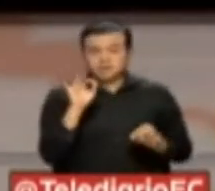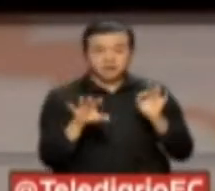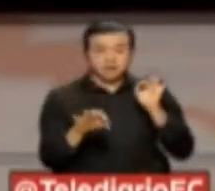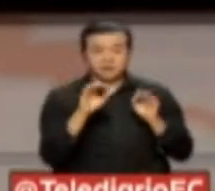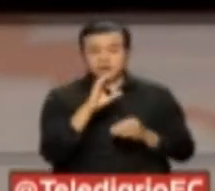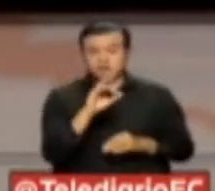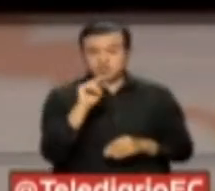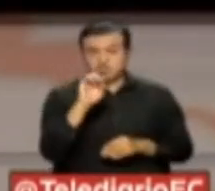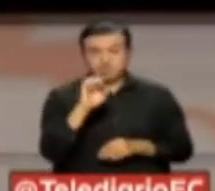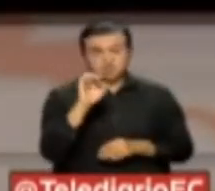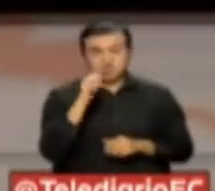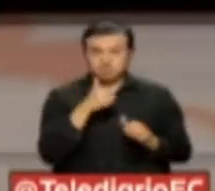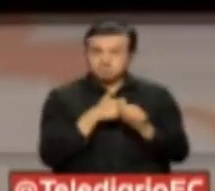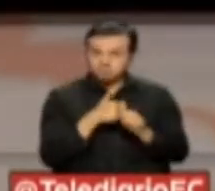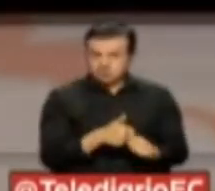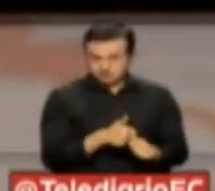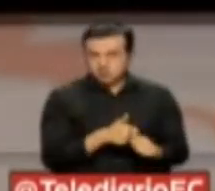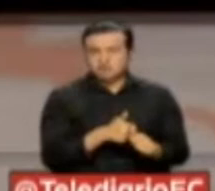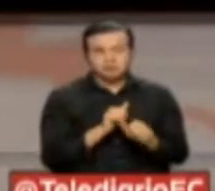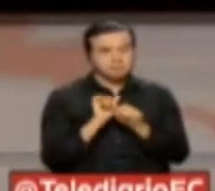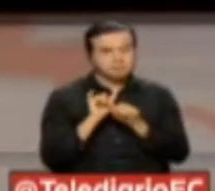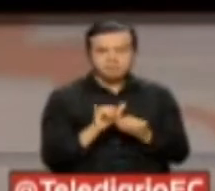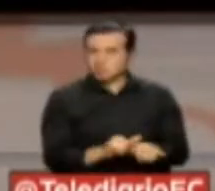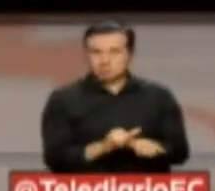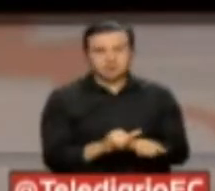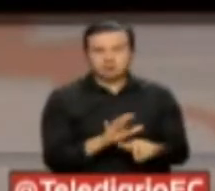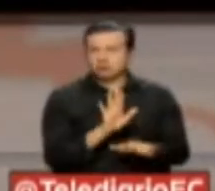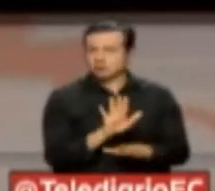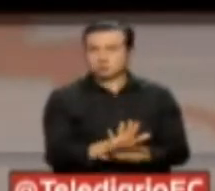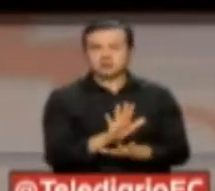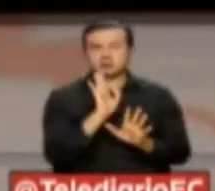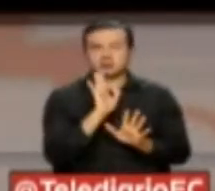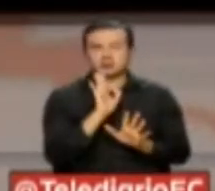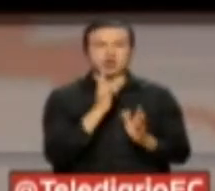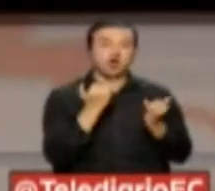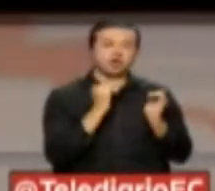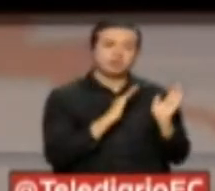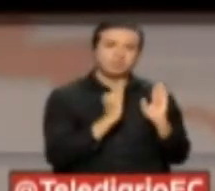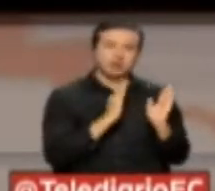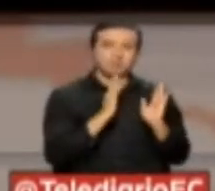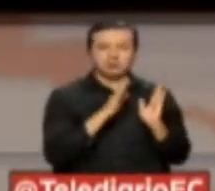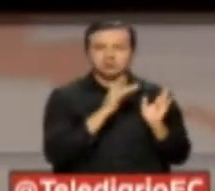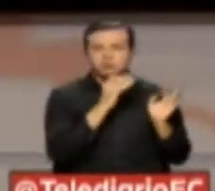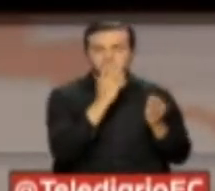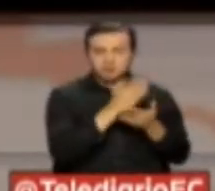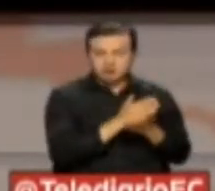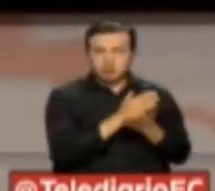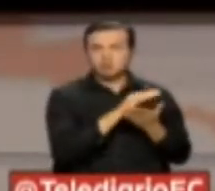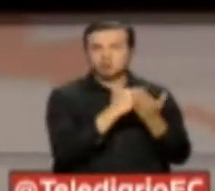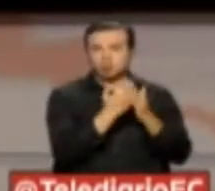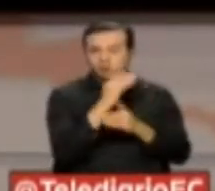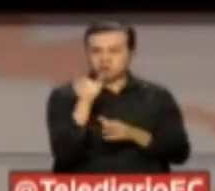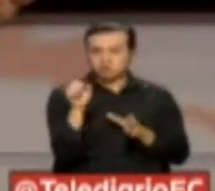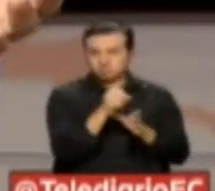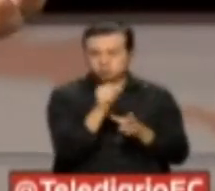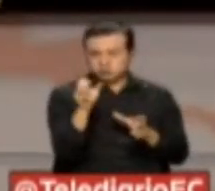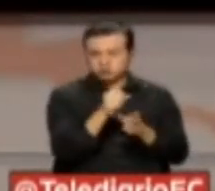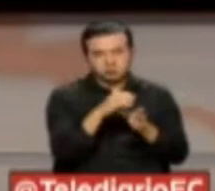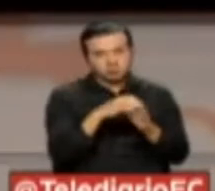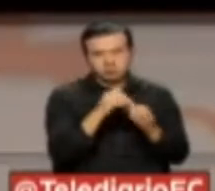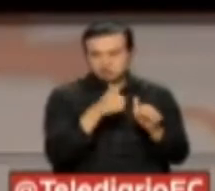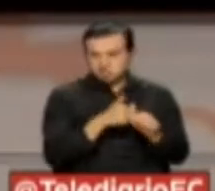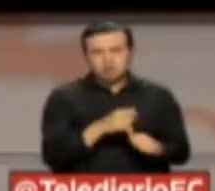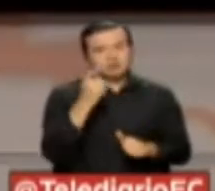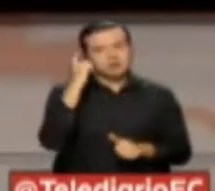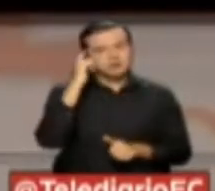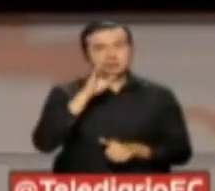cn definitivo eso es muy importante y yo creo que es también un asunto que tenemos que mantenerlo siempre en